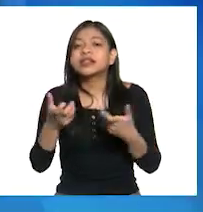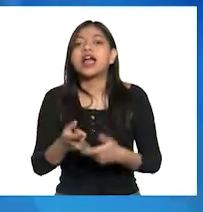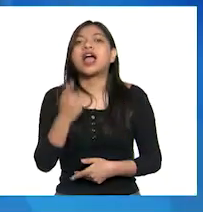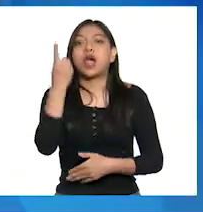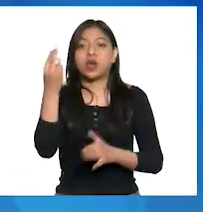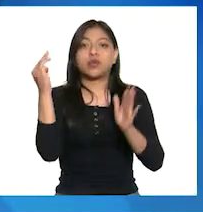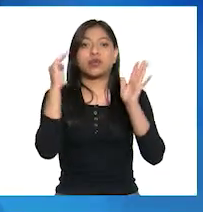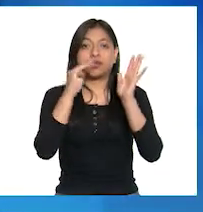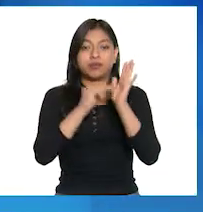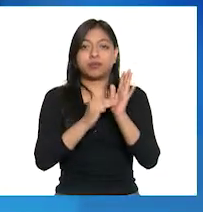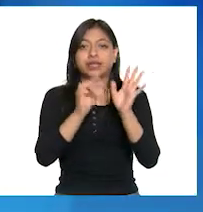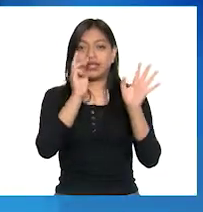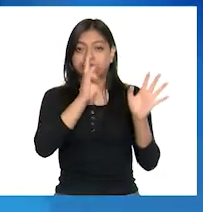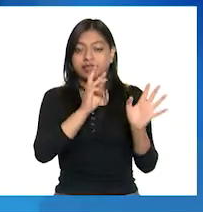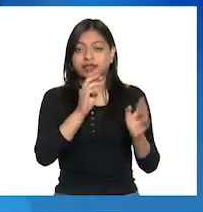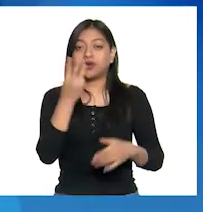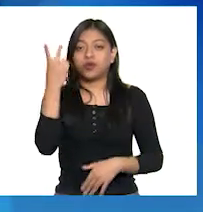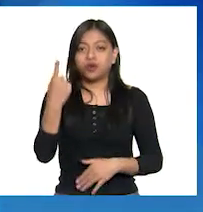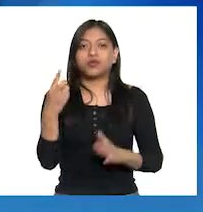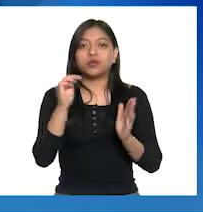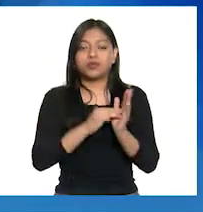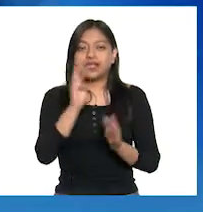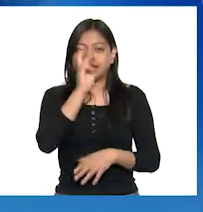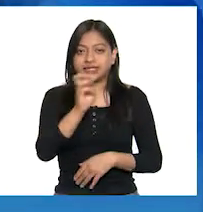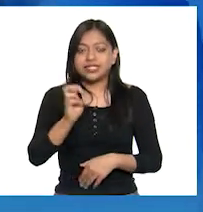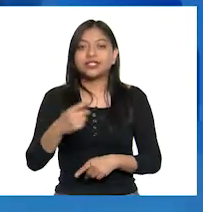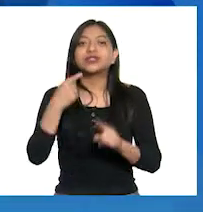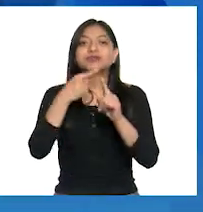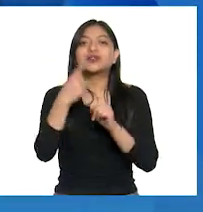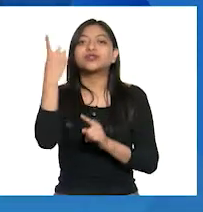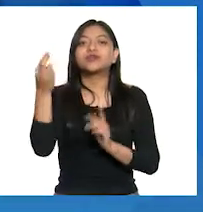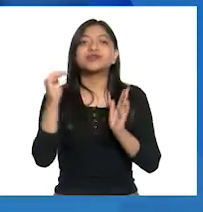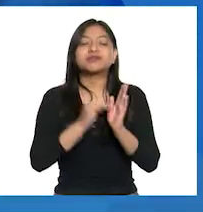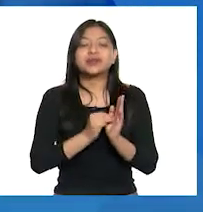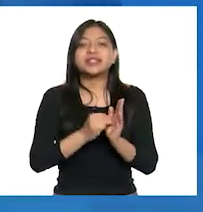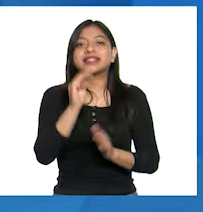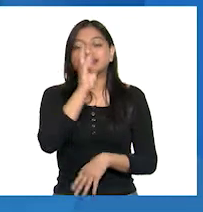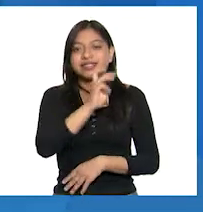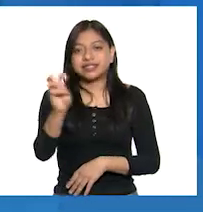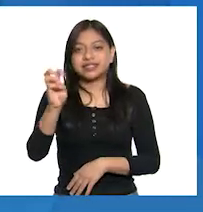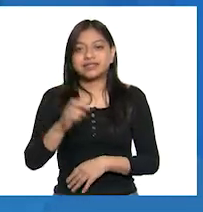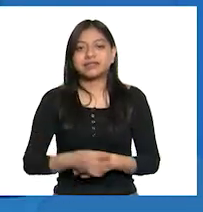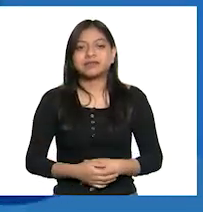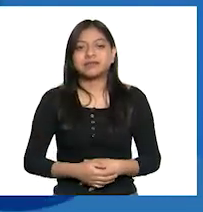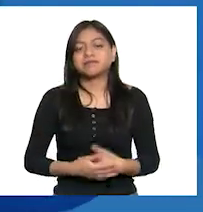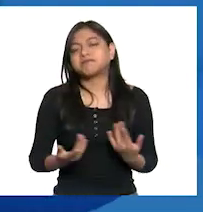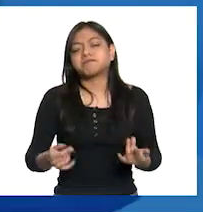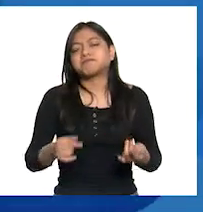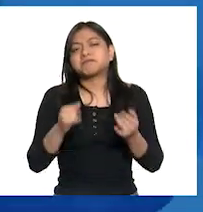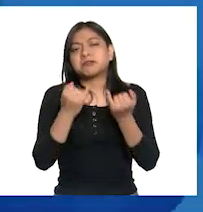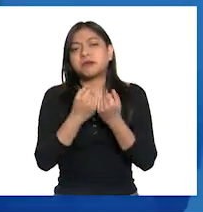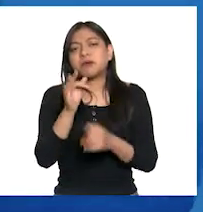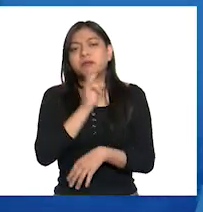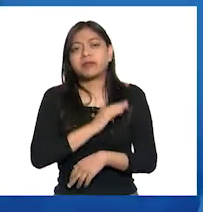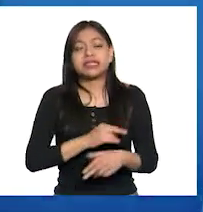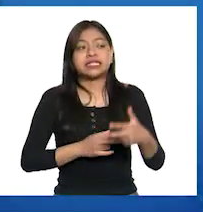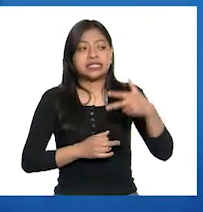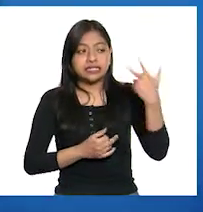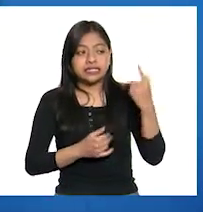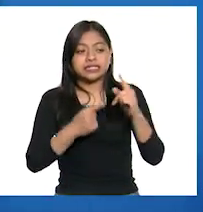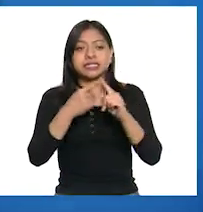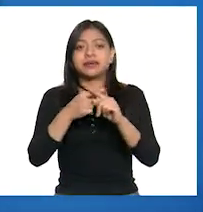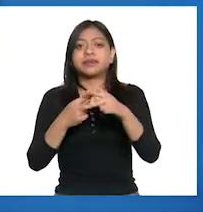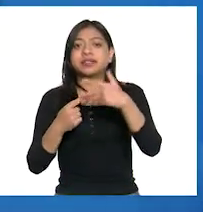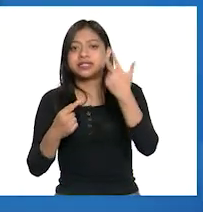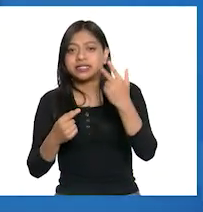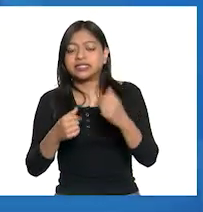1,300 más 1,300, que es igual a 13, más 13, que es igual a 26, uh-huh. más los